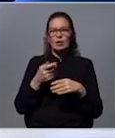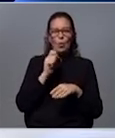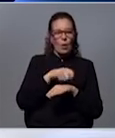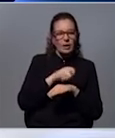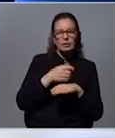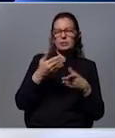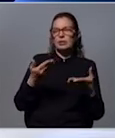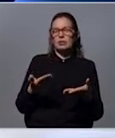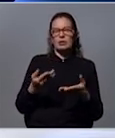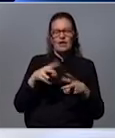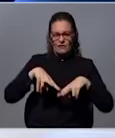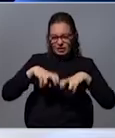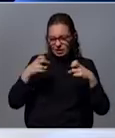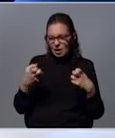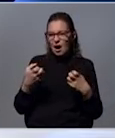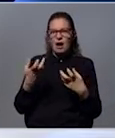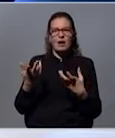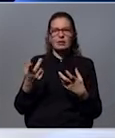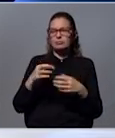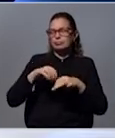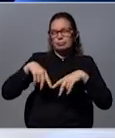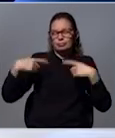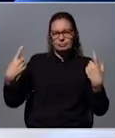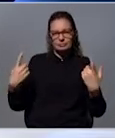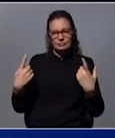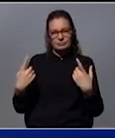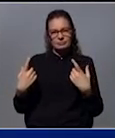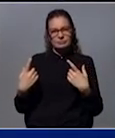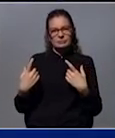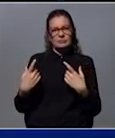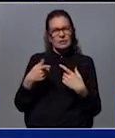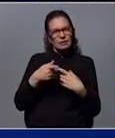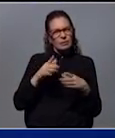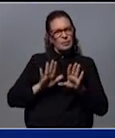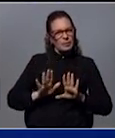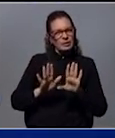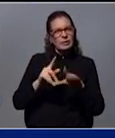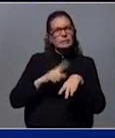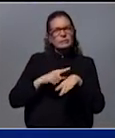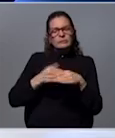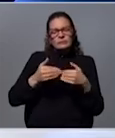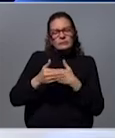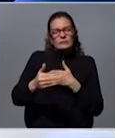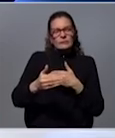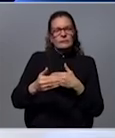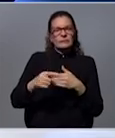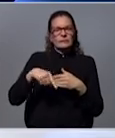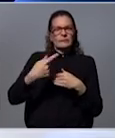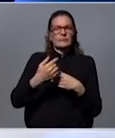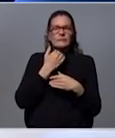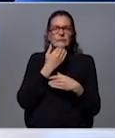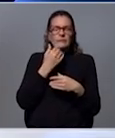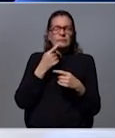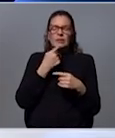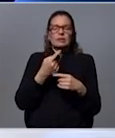jueces investigar delitos etcétera la duración de ese trabajo de preparación amplificador lo determinarán los no nos